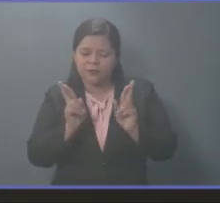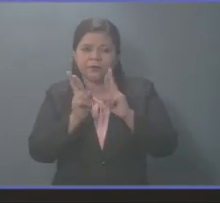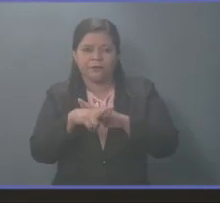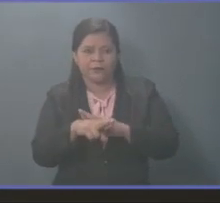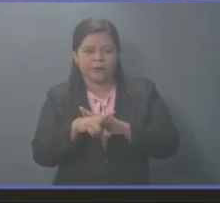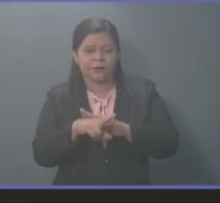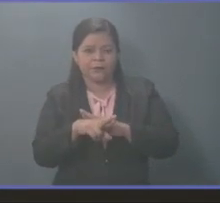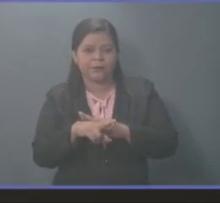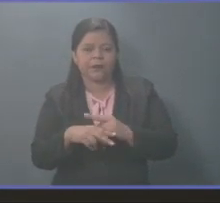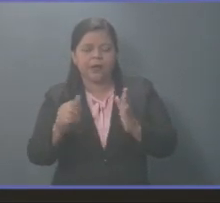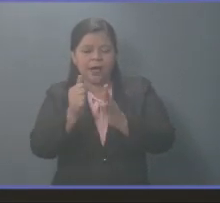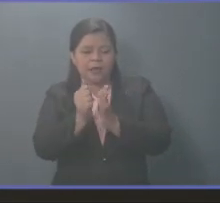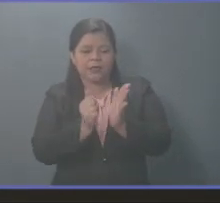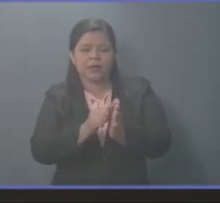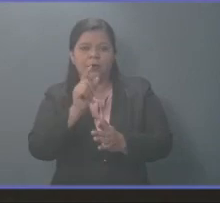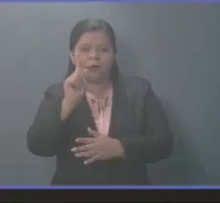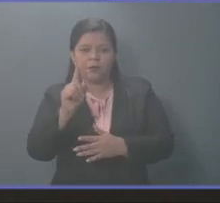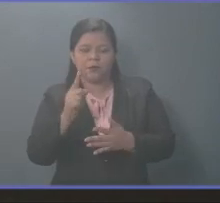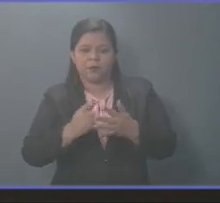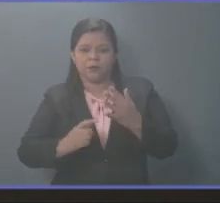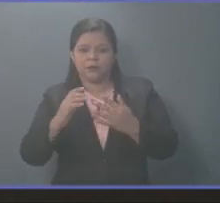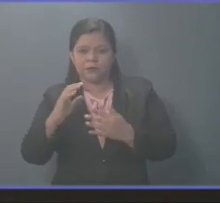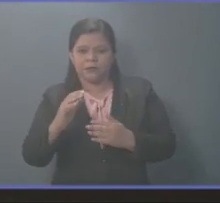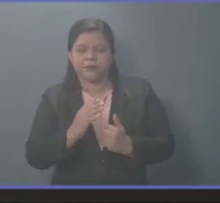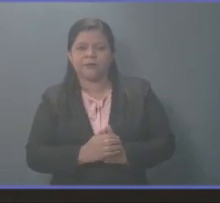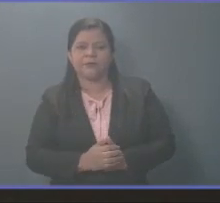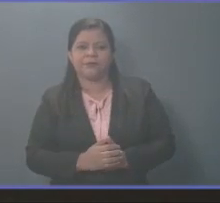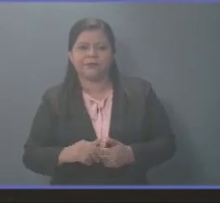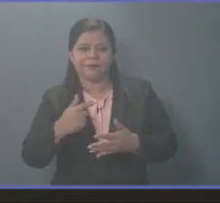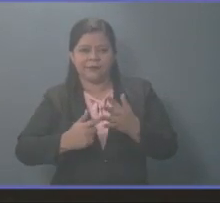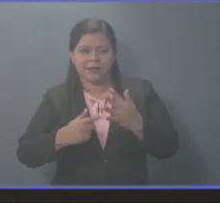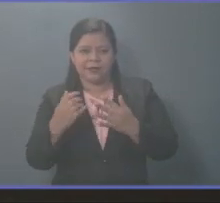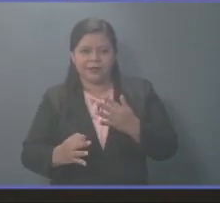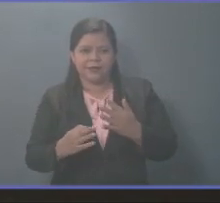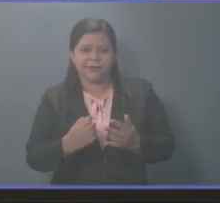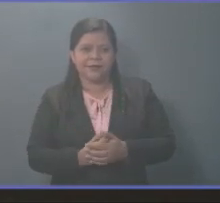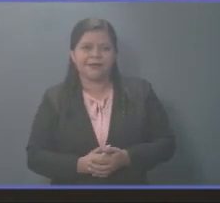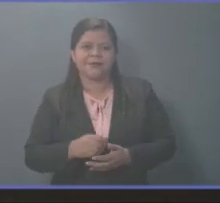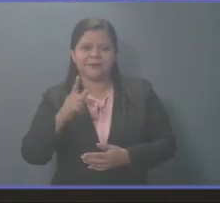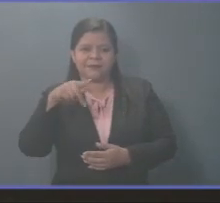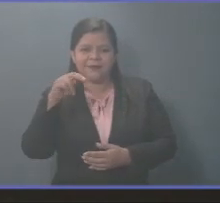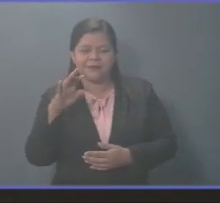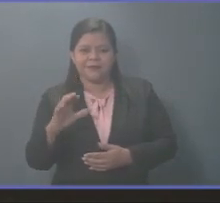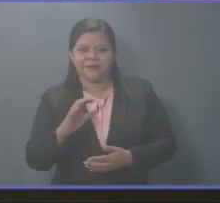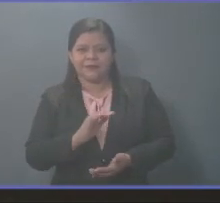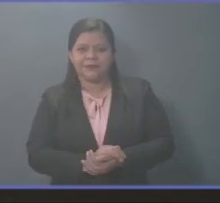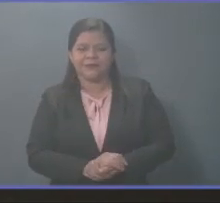a el artículo 1 de la Ley Orgánica de la Policía